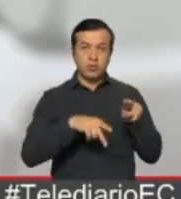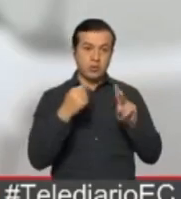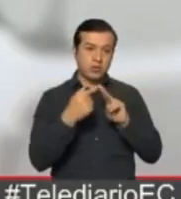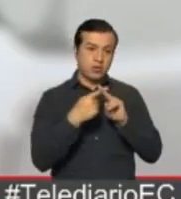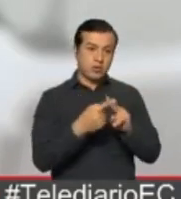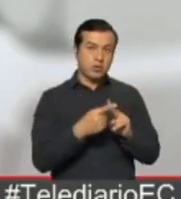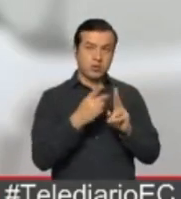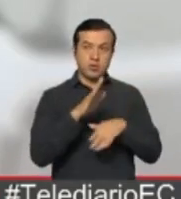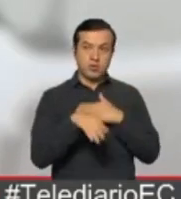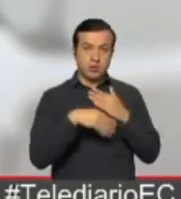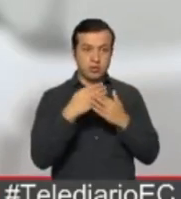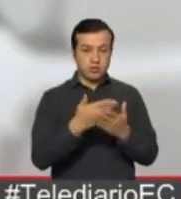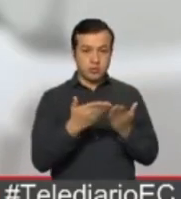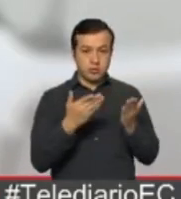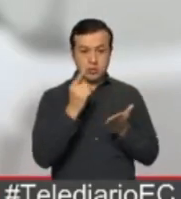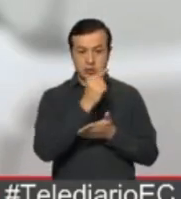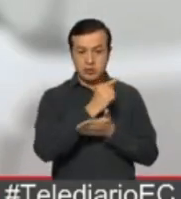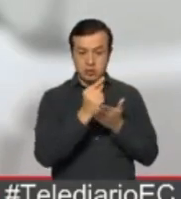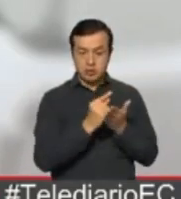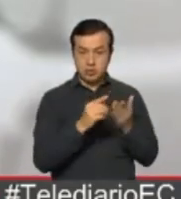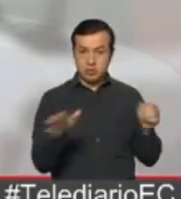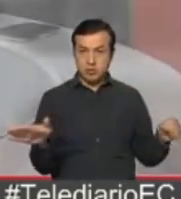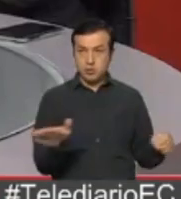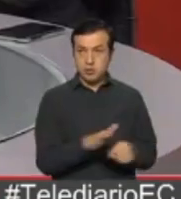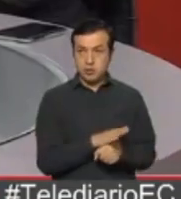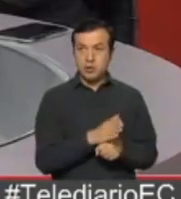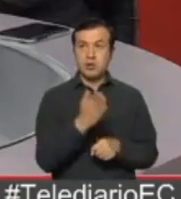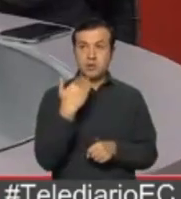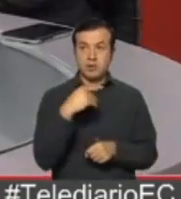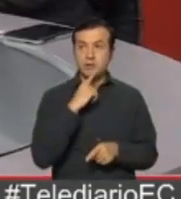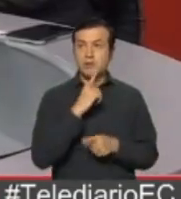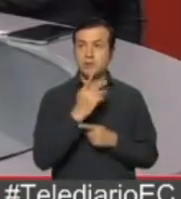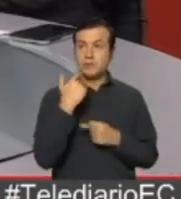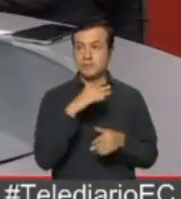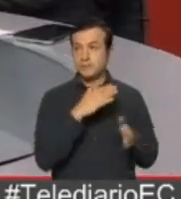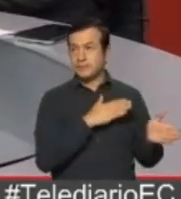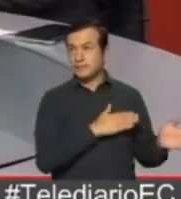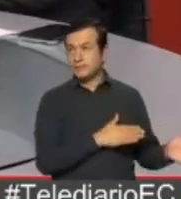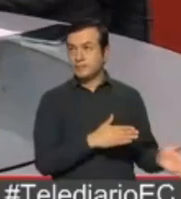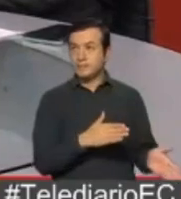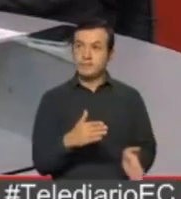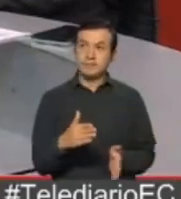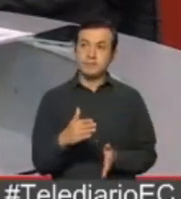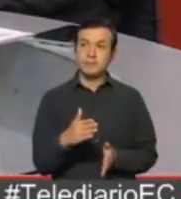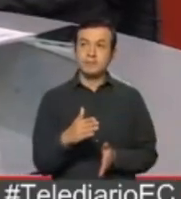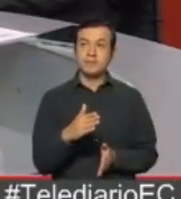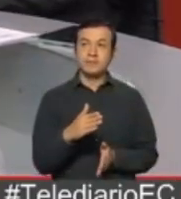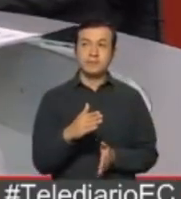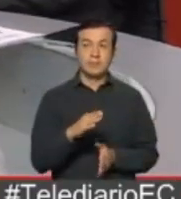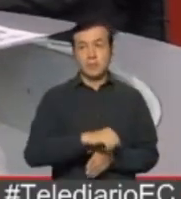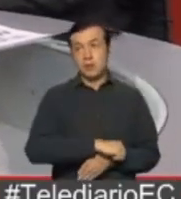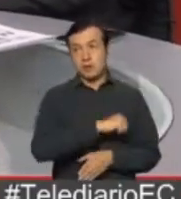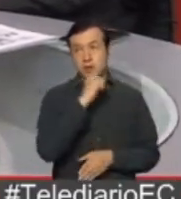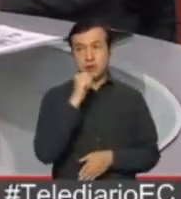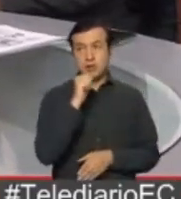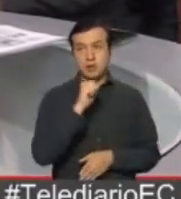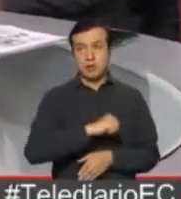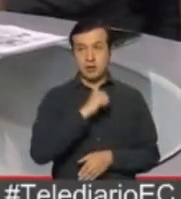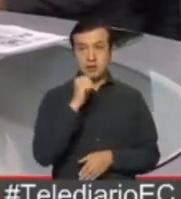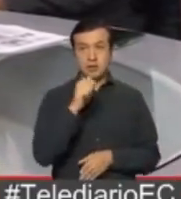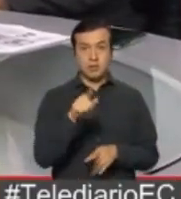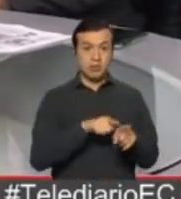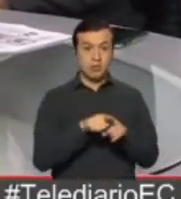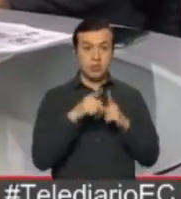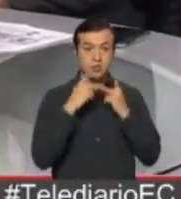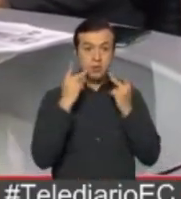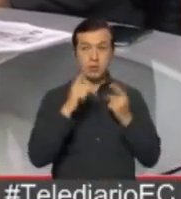transferencia entonces del diseño definitivo ya es una vez que el que gane el concurso porque hay un concurso público